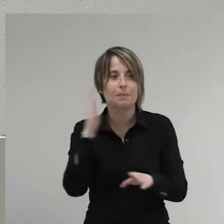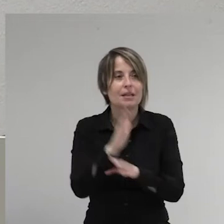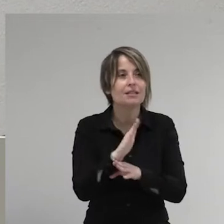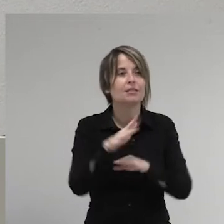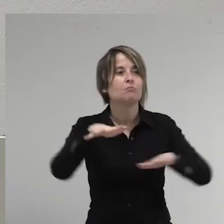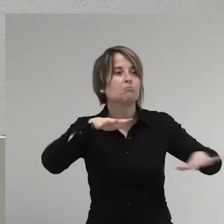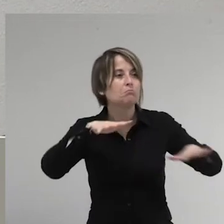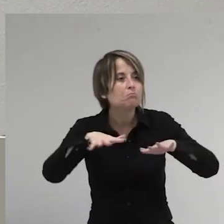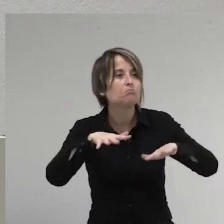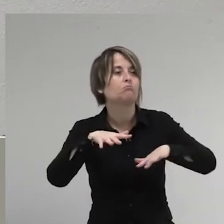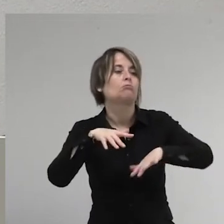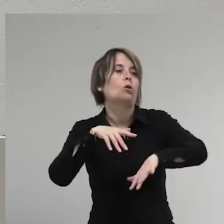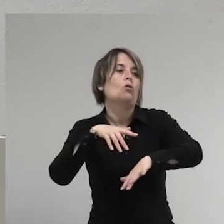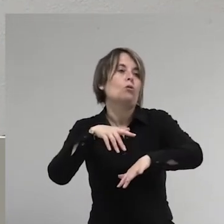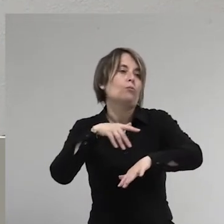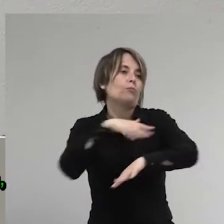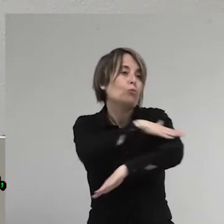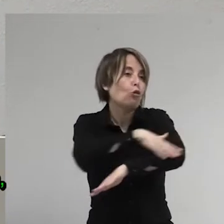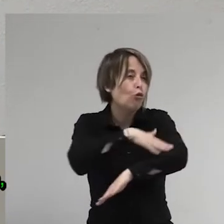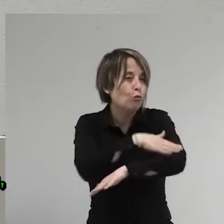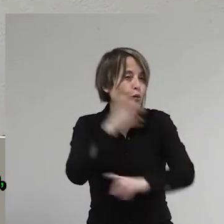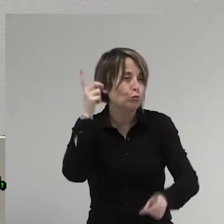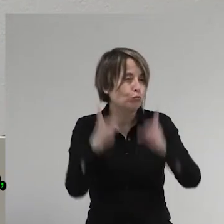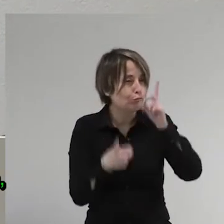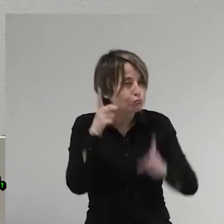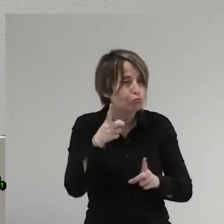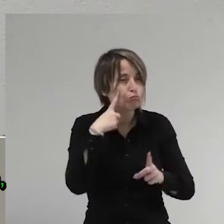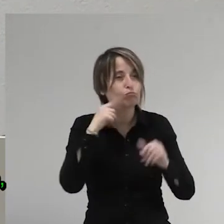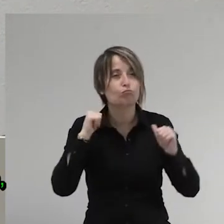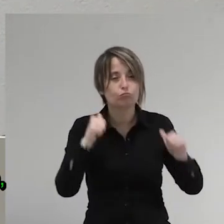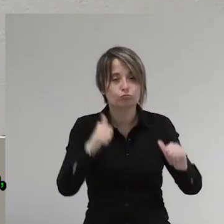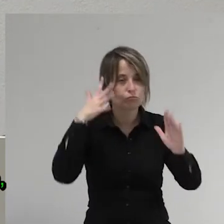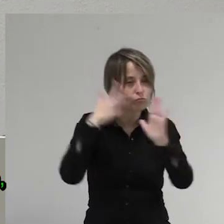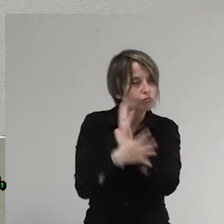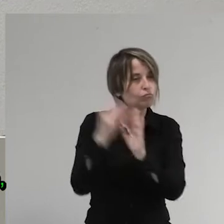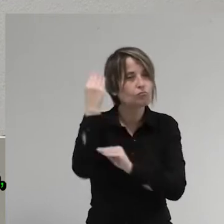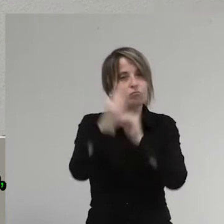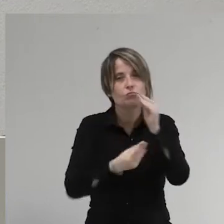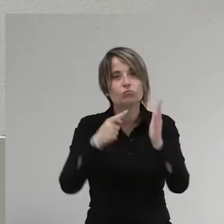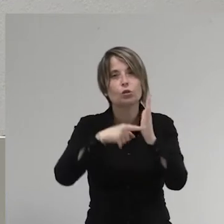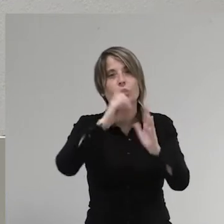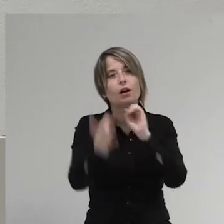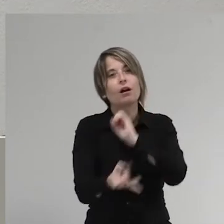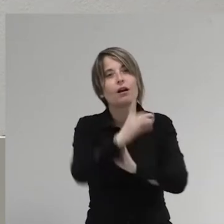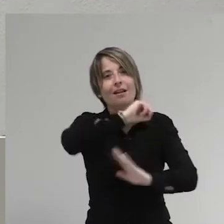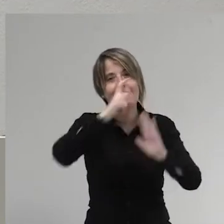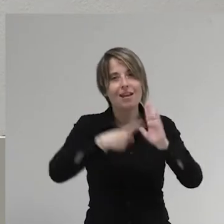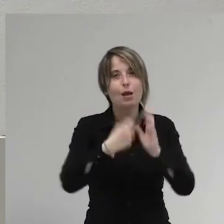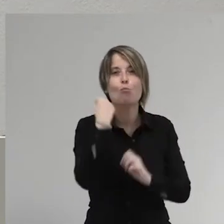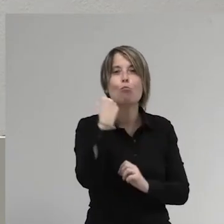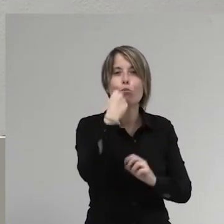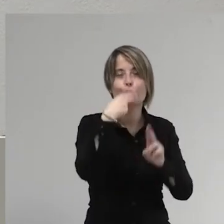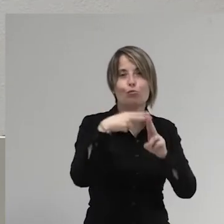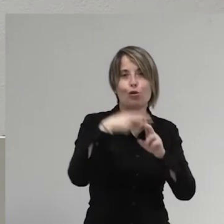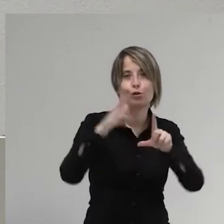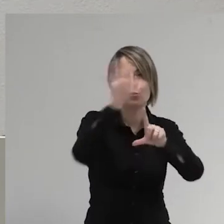acciones gubernamentales. Se definen y se activan y se ejecutan a través de las leyes y el poder político del Estado